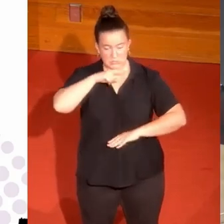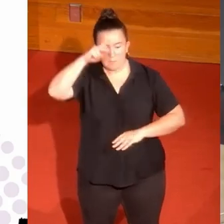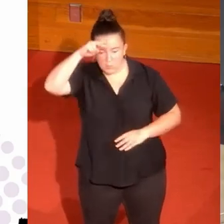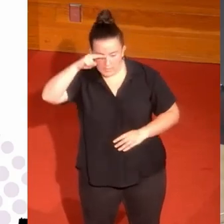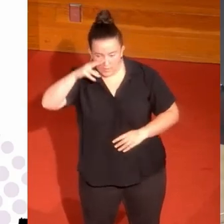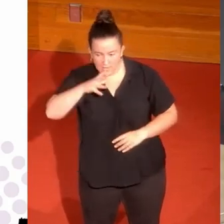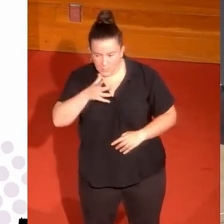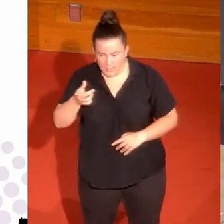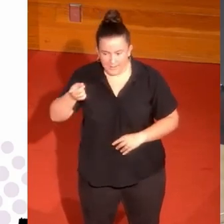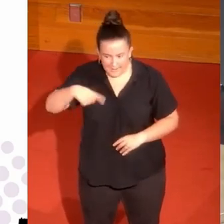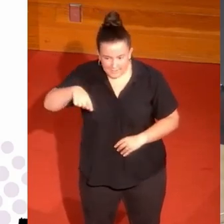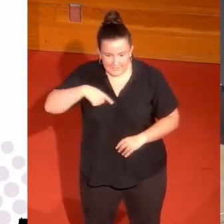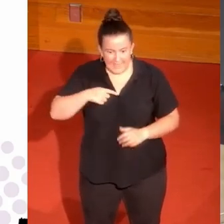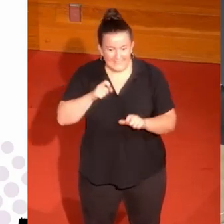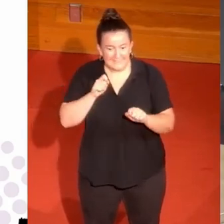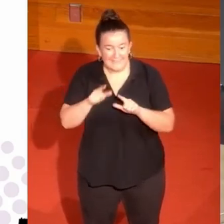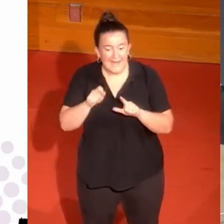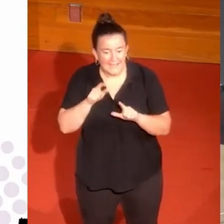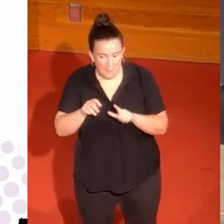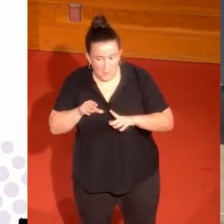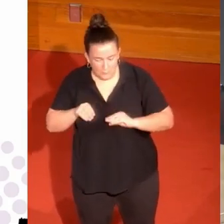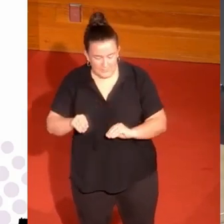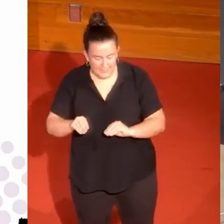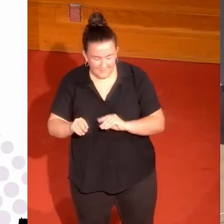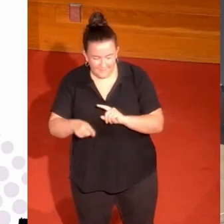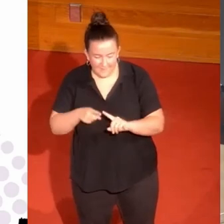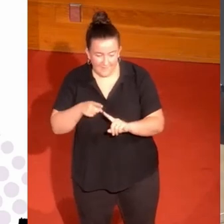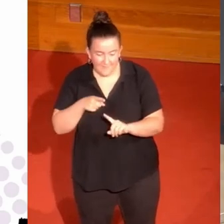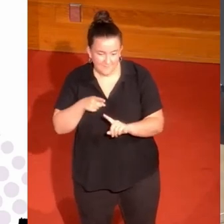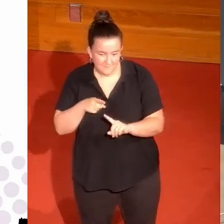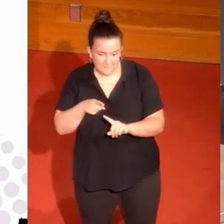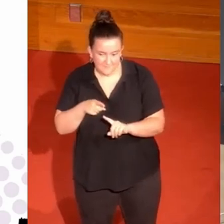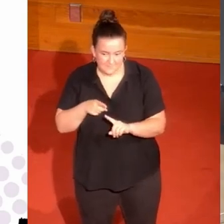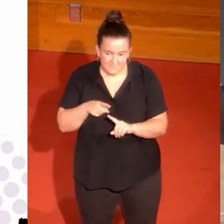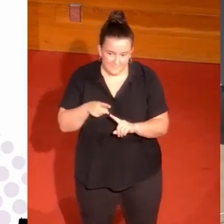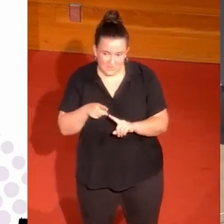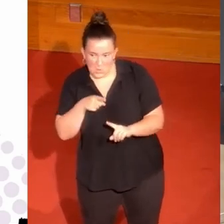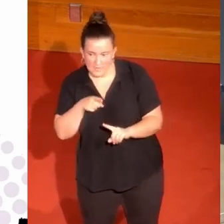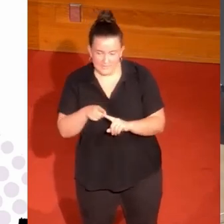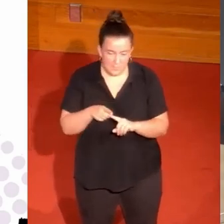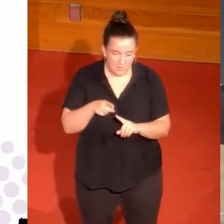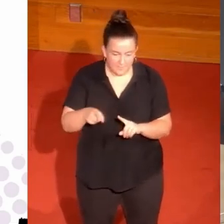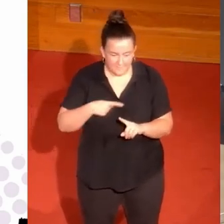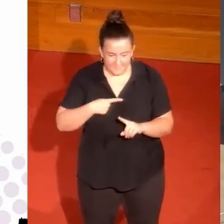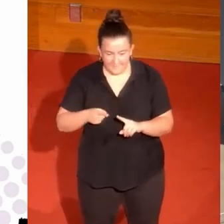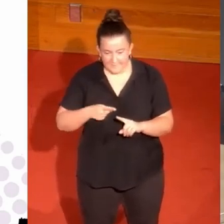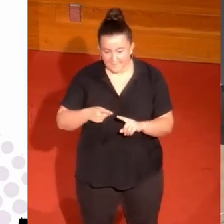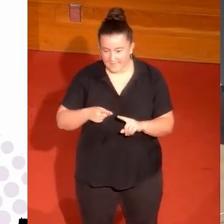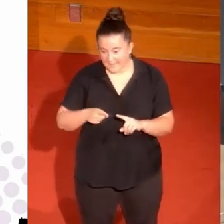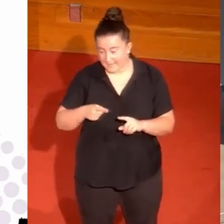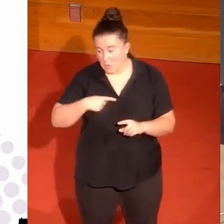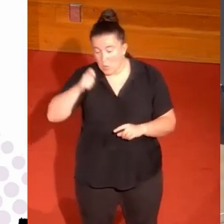utilizado Telegram para para incluso para para como medio para comunicar la estrategia de guerra en